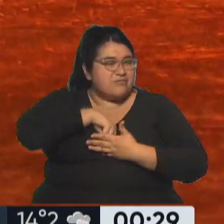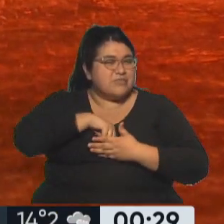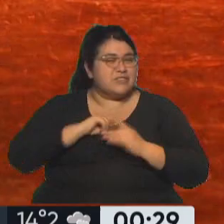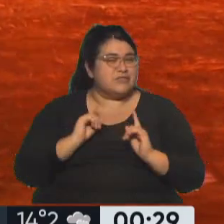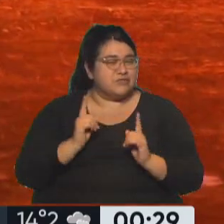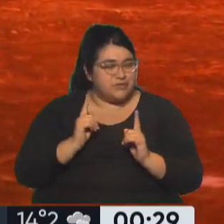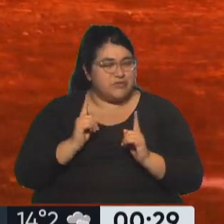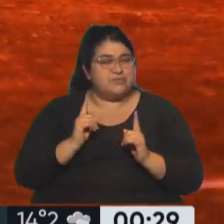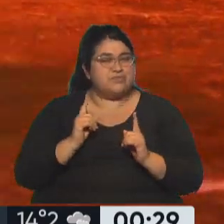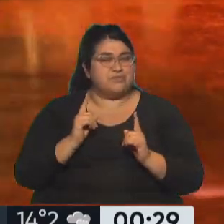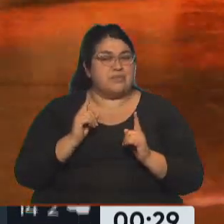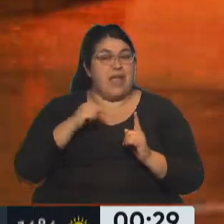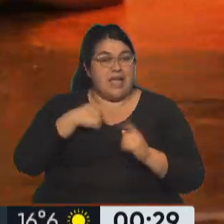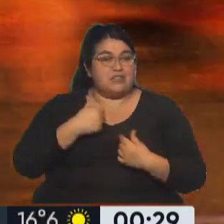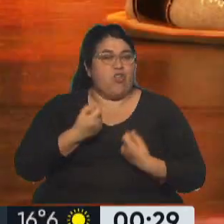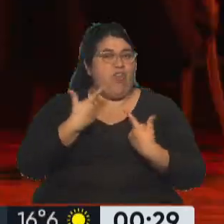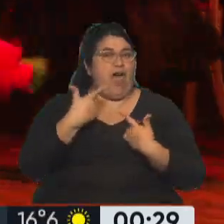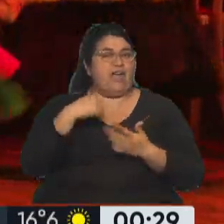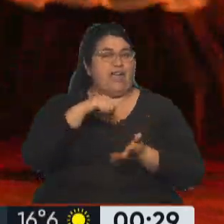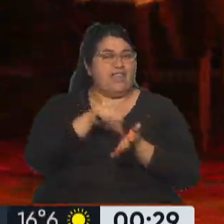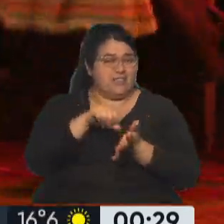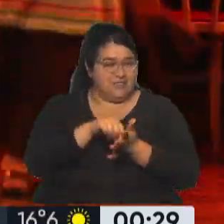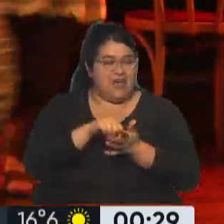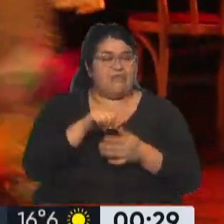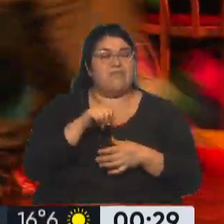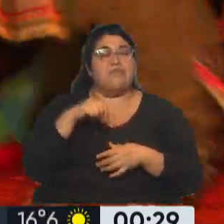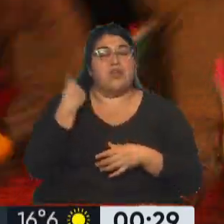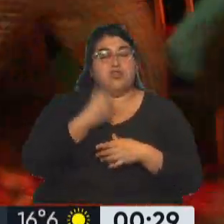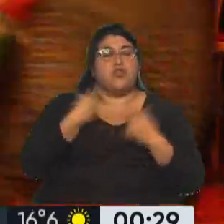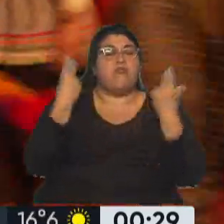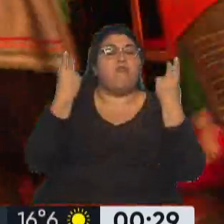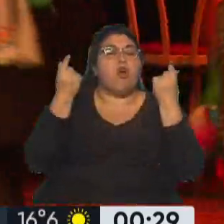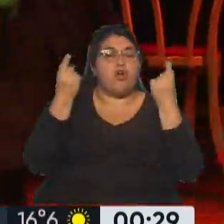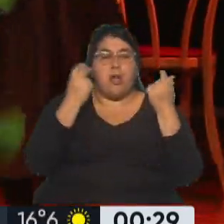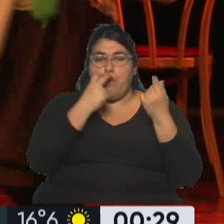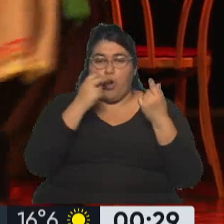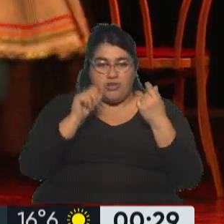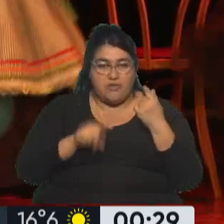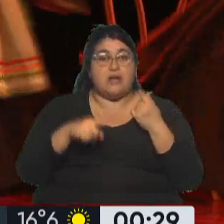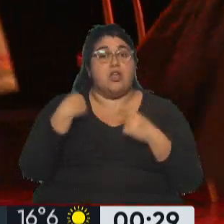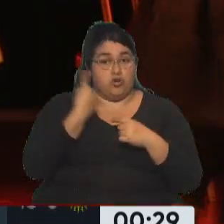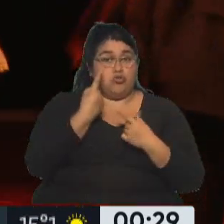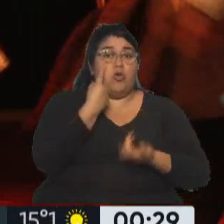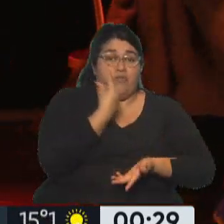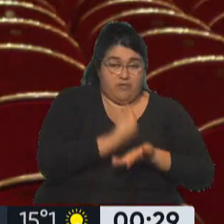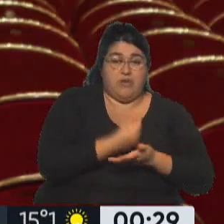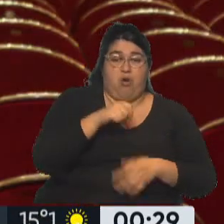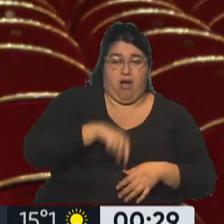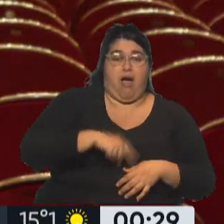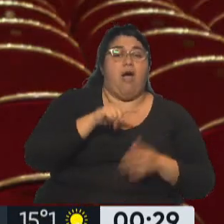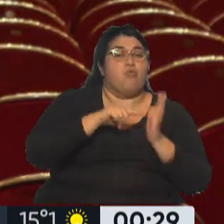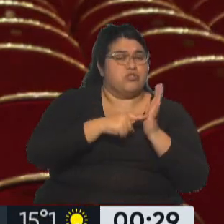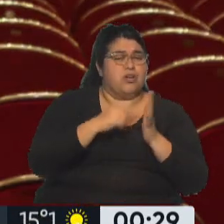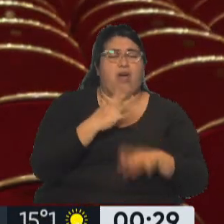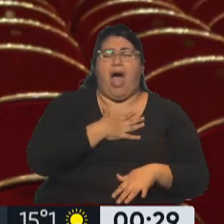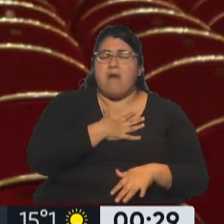te forma la identidad. Nosotros representamos al folclore boliviano, somos residentes en Buenos Aires, respetamos y amamos